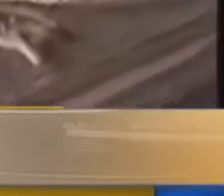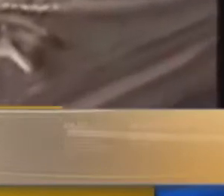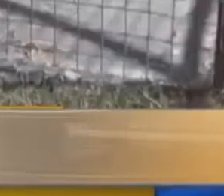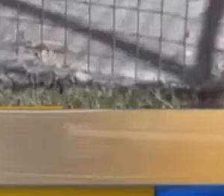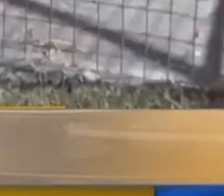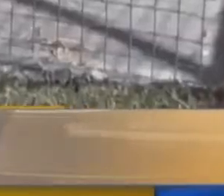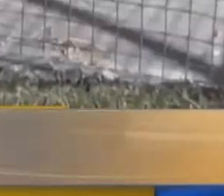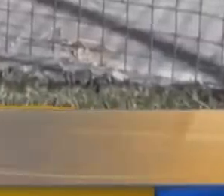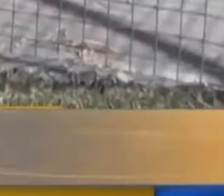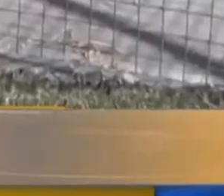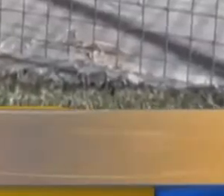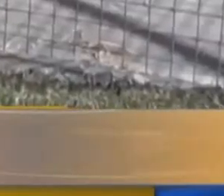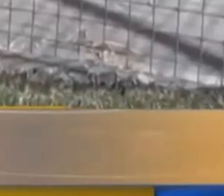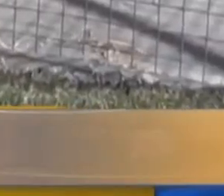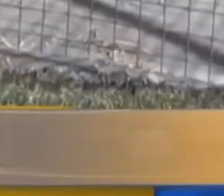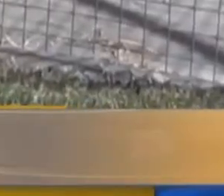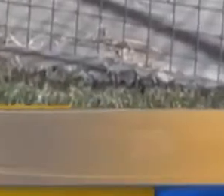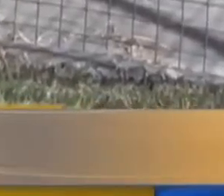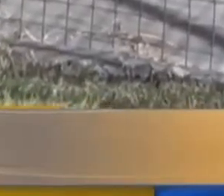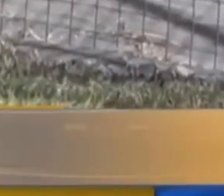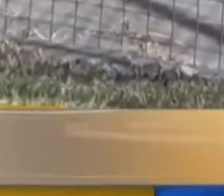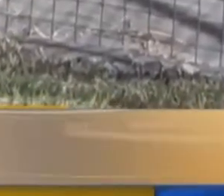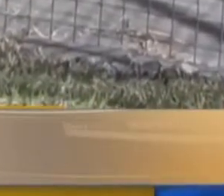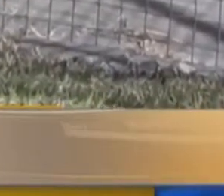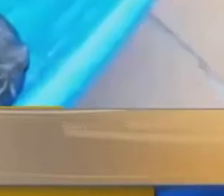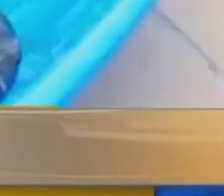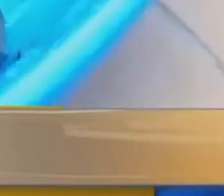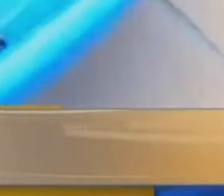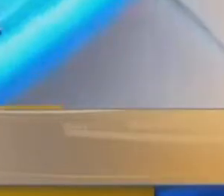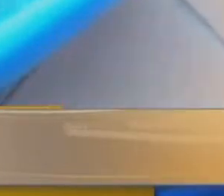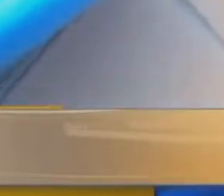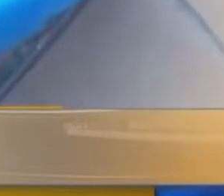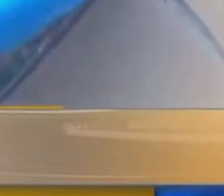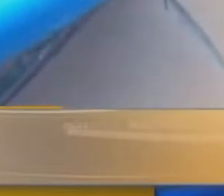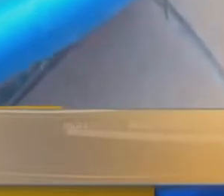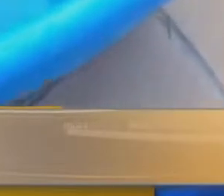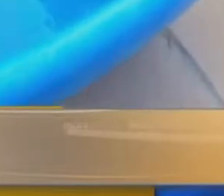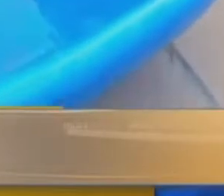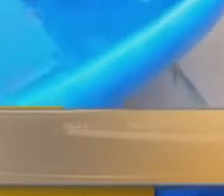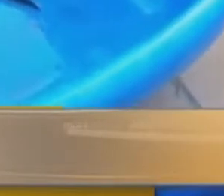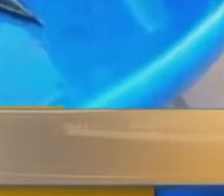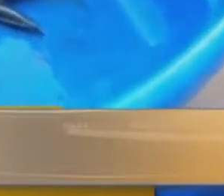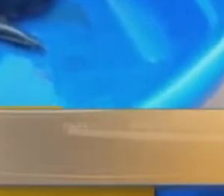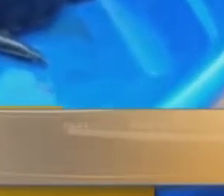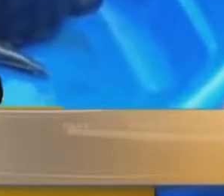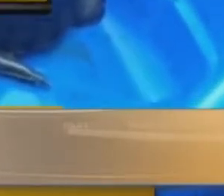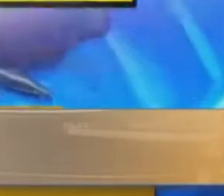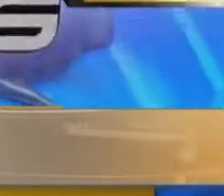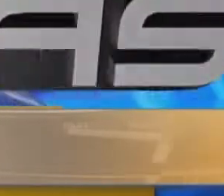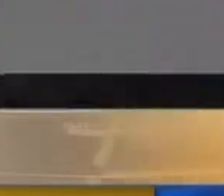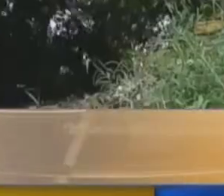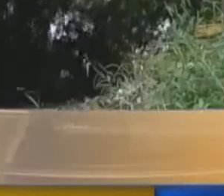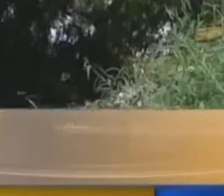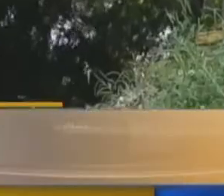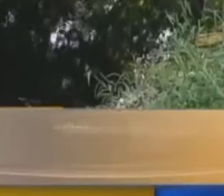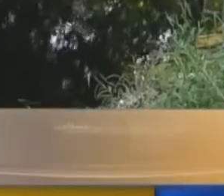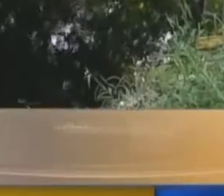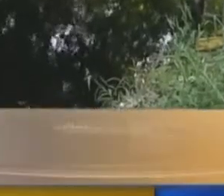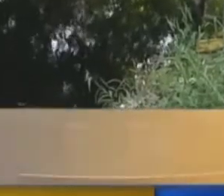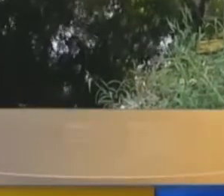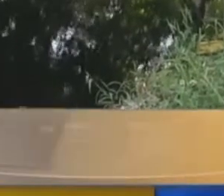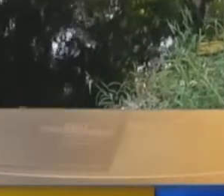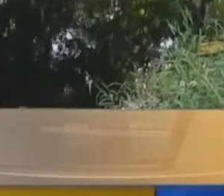Autoridades ambientales recomiendan a la ciudadanía sobre la importancia de no consumir en esta Semana Mayor especies que se encuentran en vía de extinción. Consejo